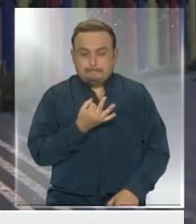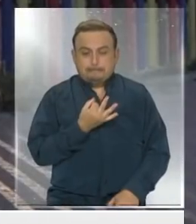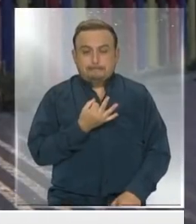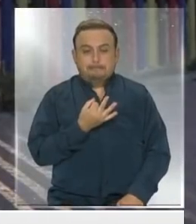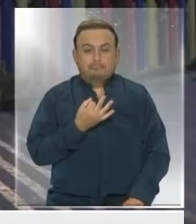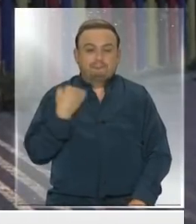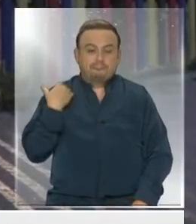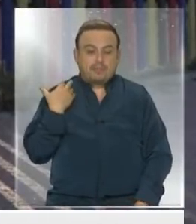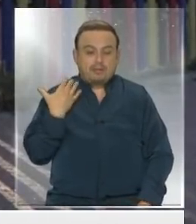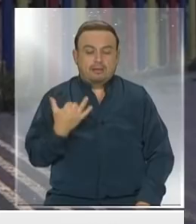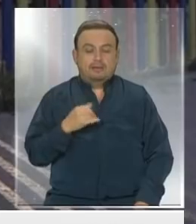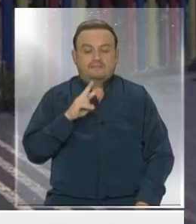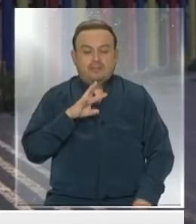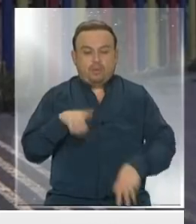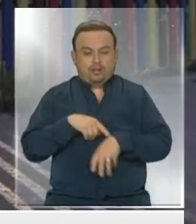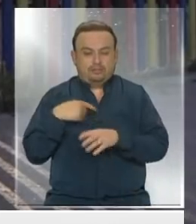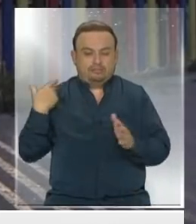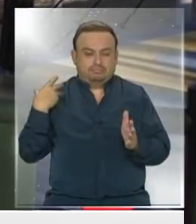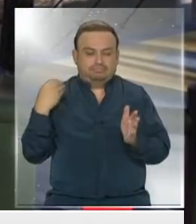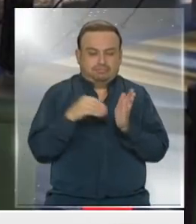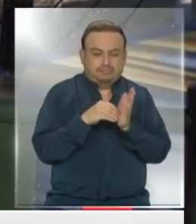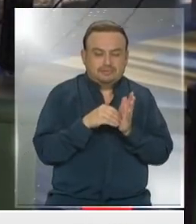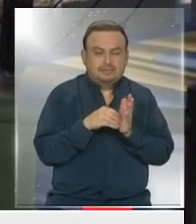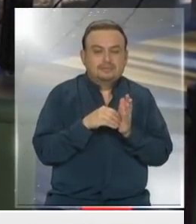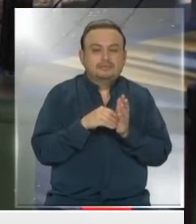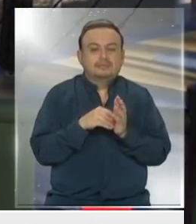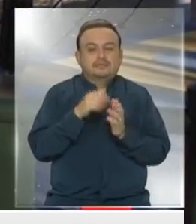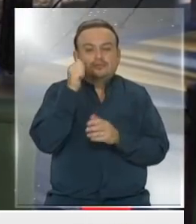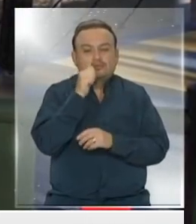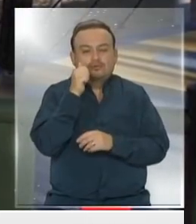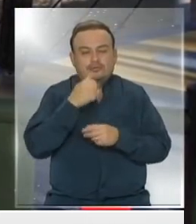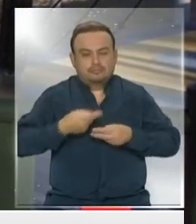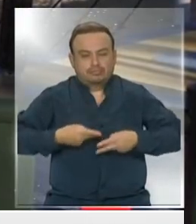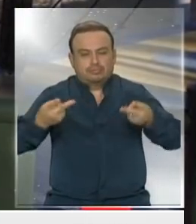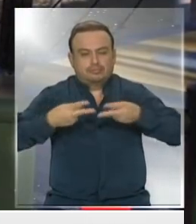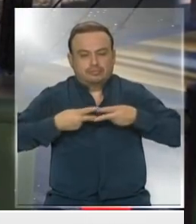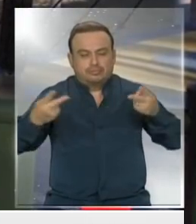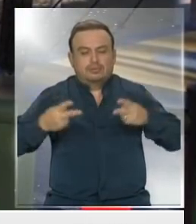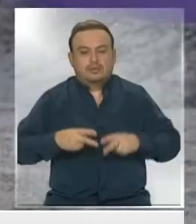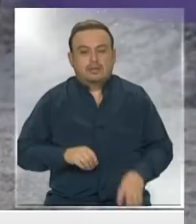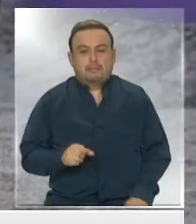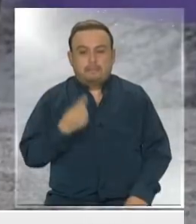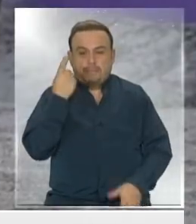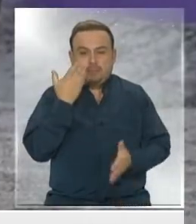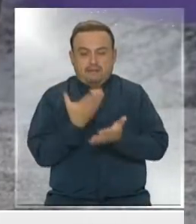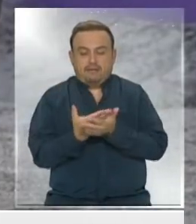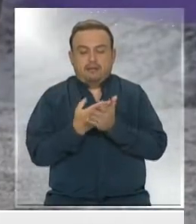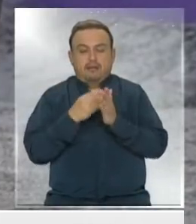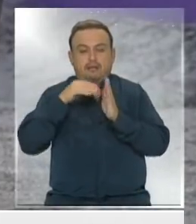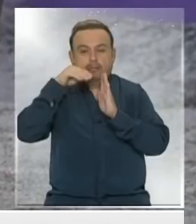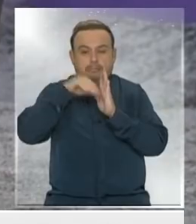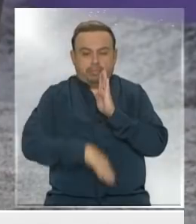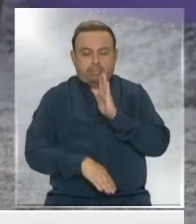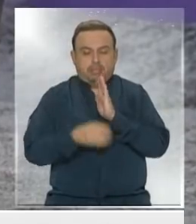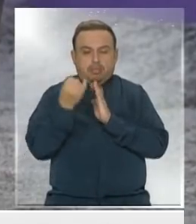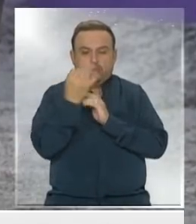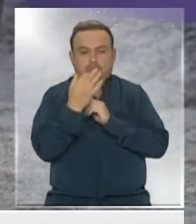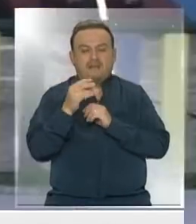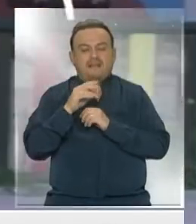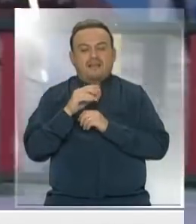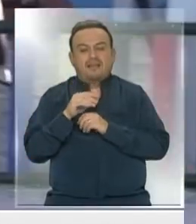fallecidos en los conteos que realizan diariamente por primera vez bajó desde el 22 de marzo y